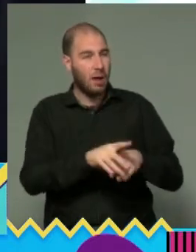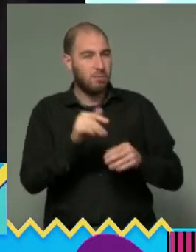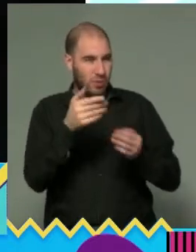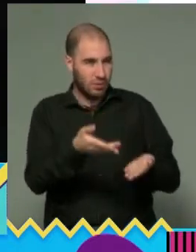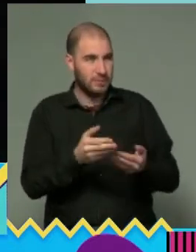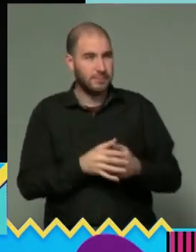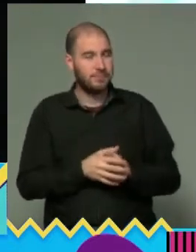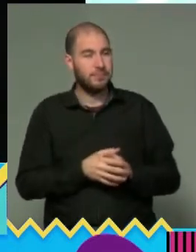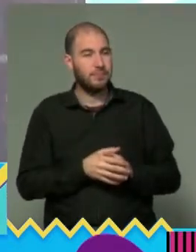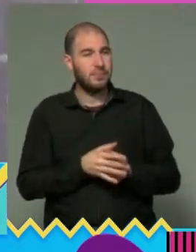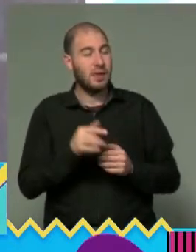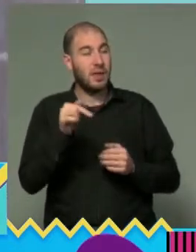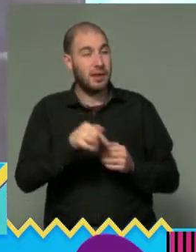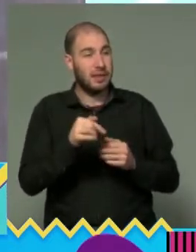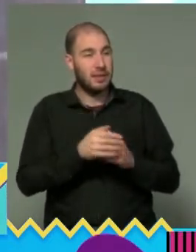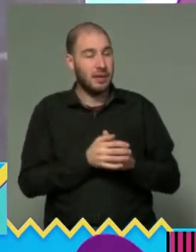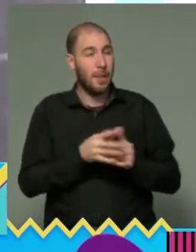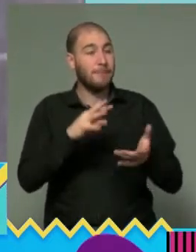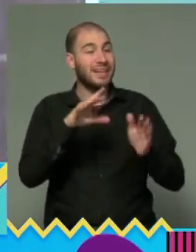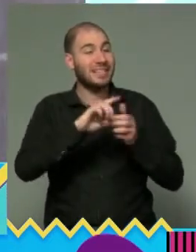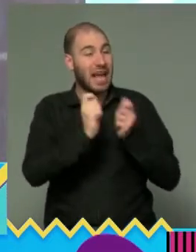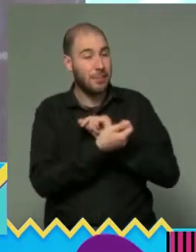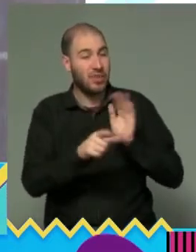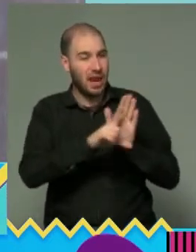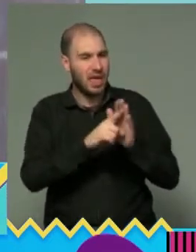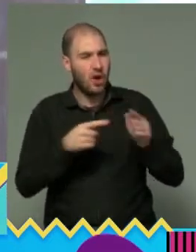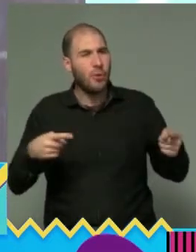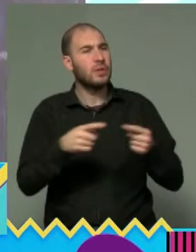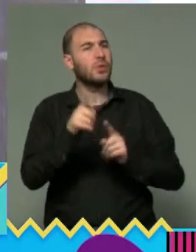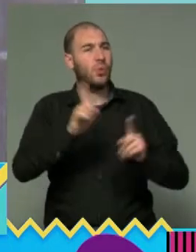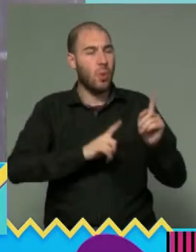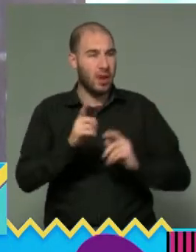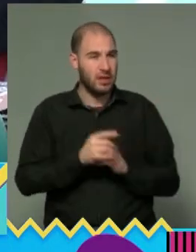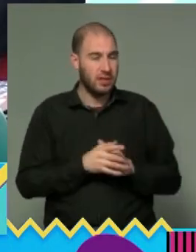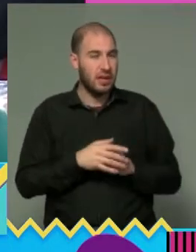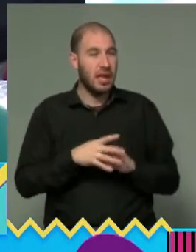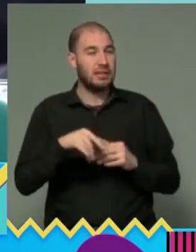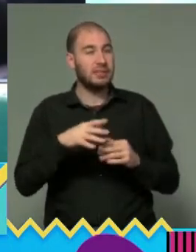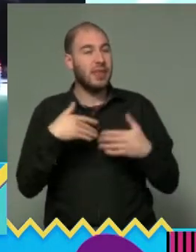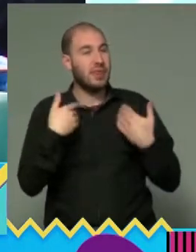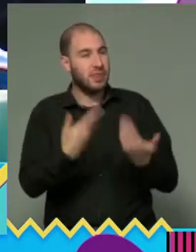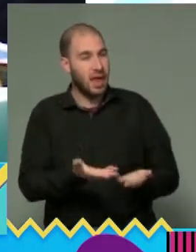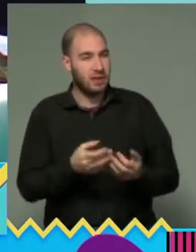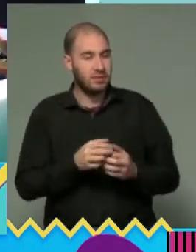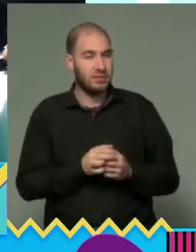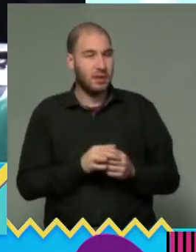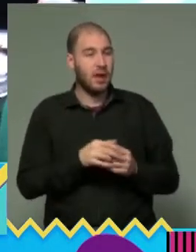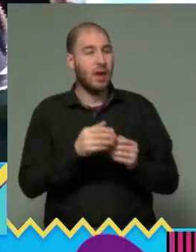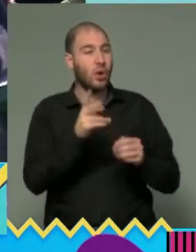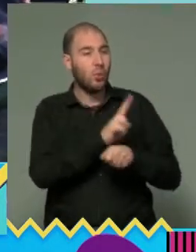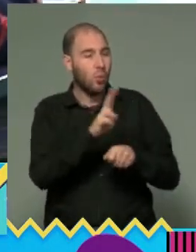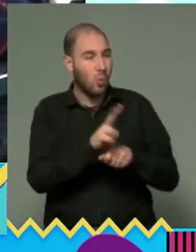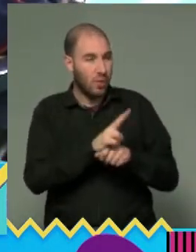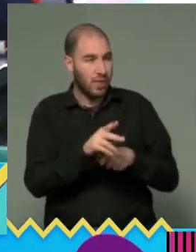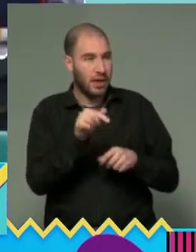situaciones. Esta modificación legal a lo que apunta es una cobertura para preservarlo en